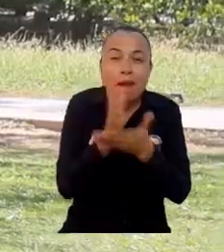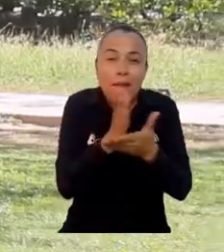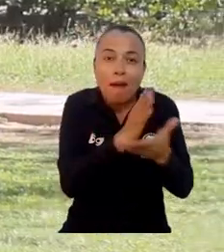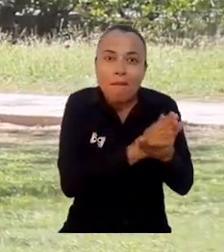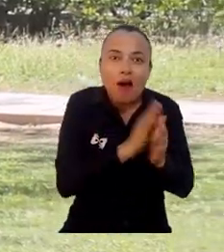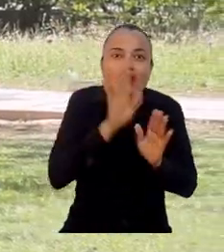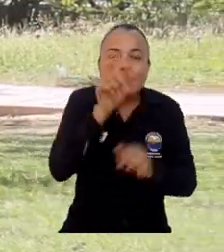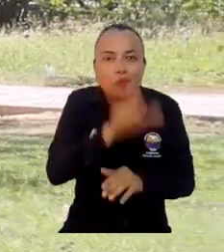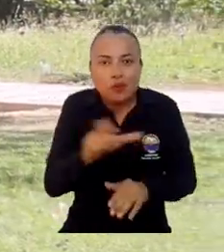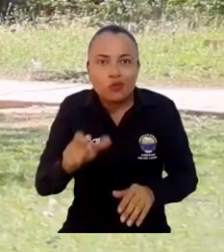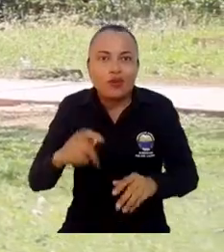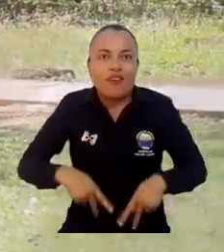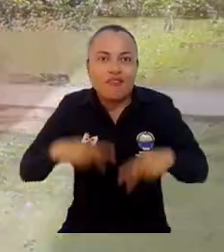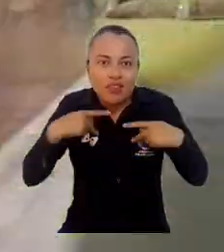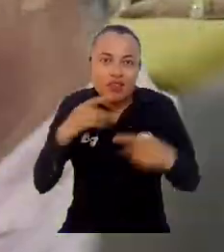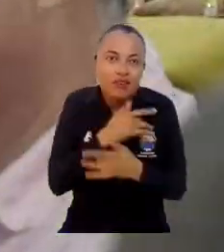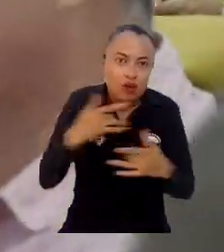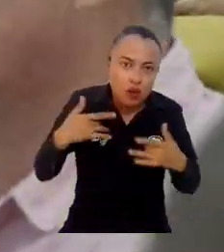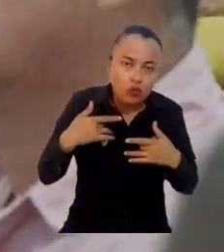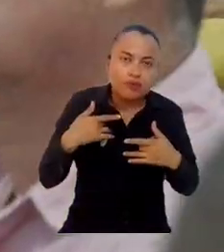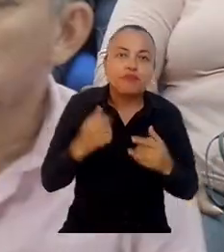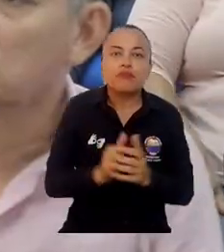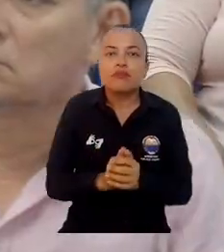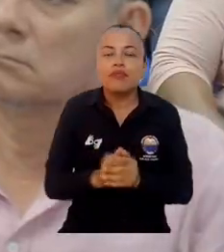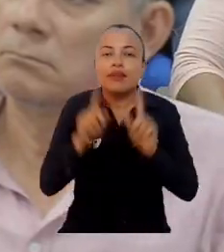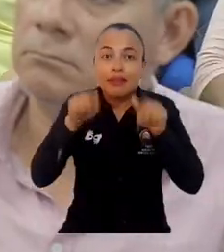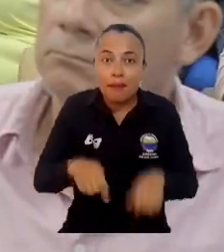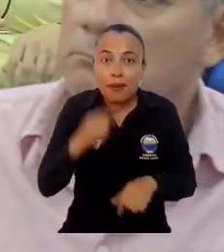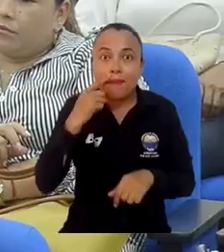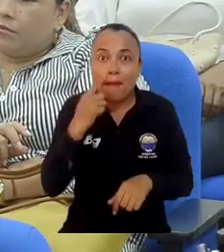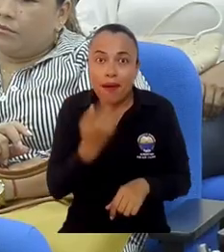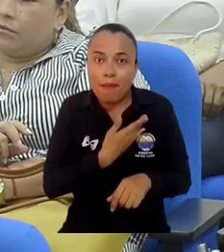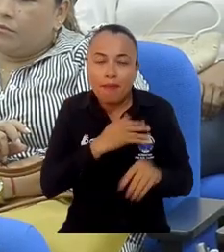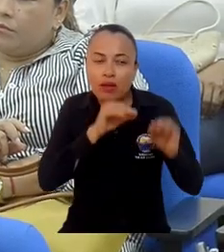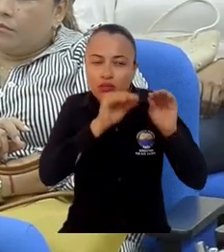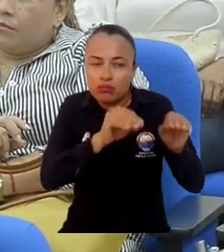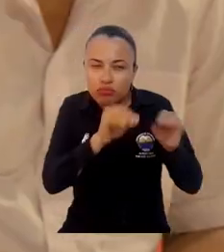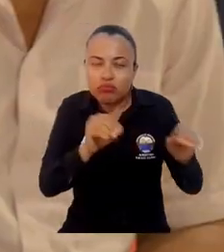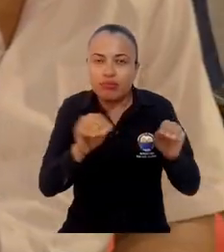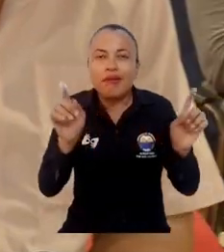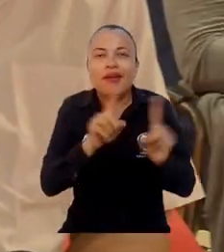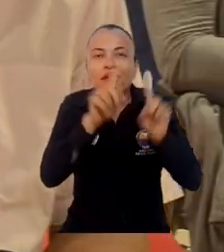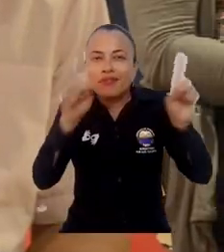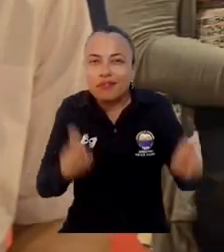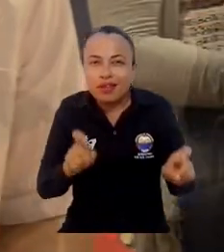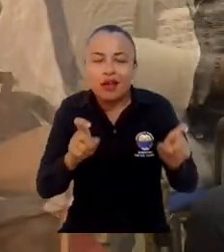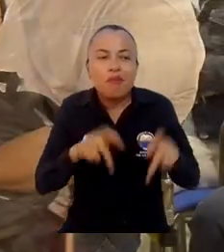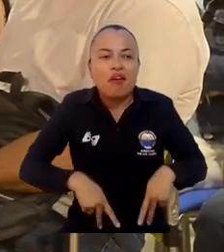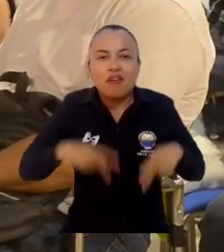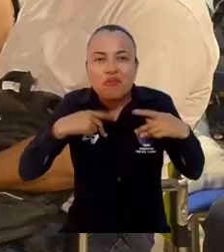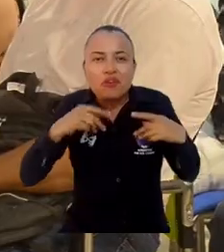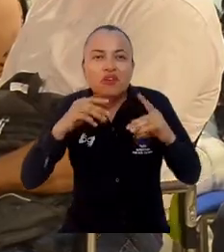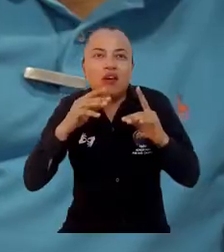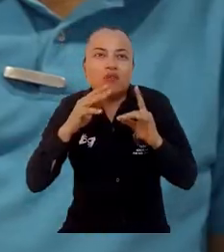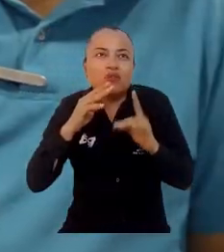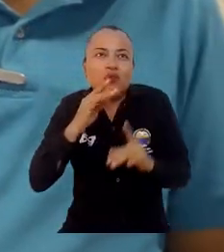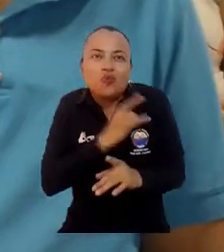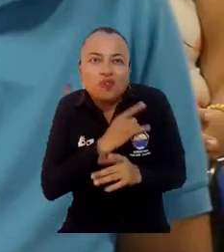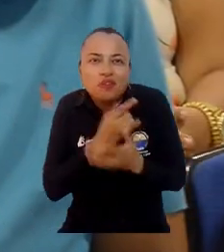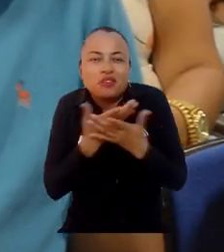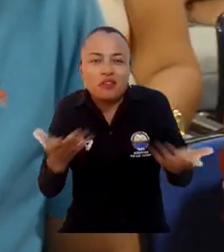riesgo en la vida y salud de los estudiantes. Además, los padres recibieron orientación y capacitación en temas relacionados con la